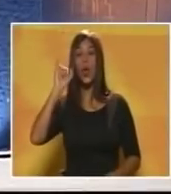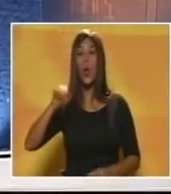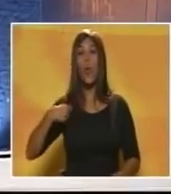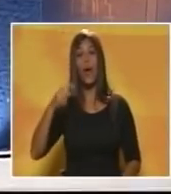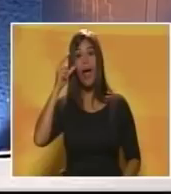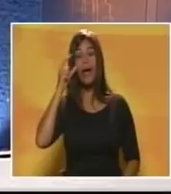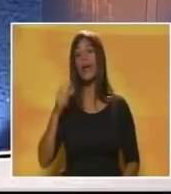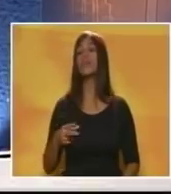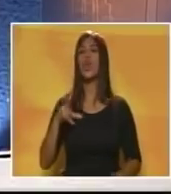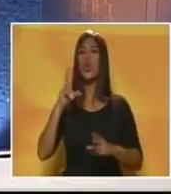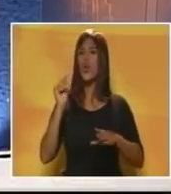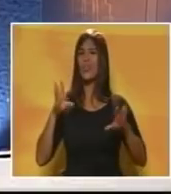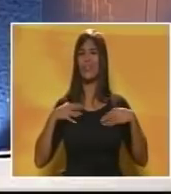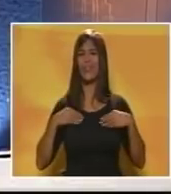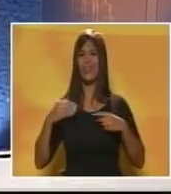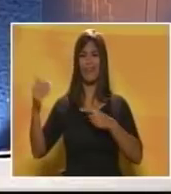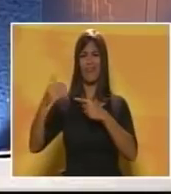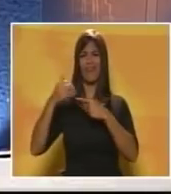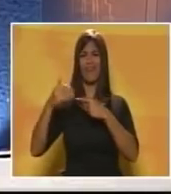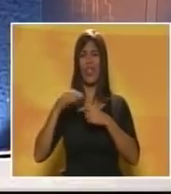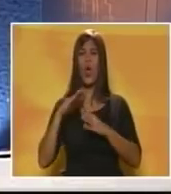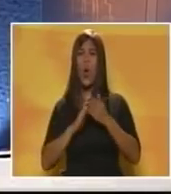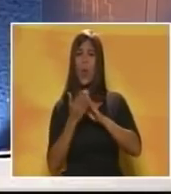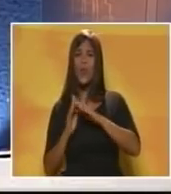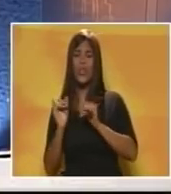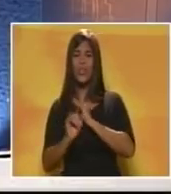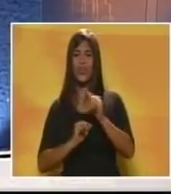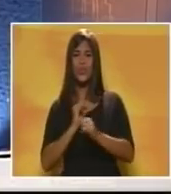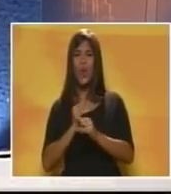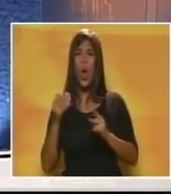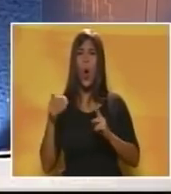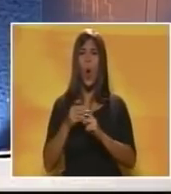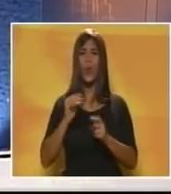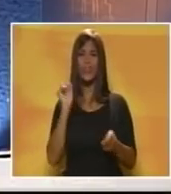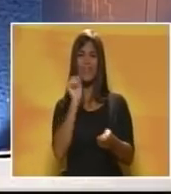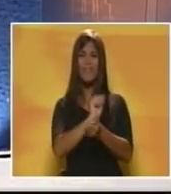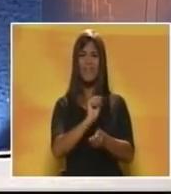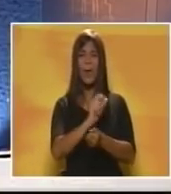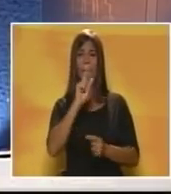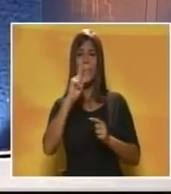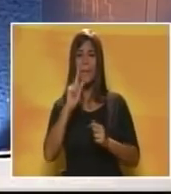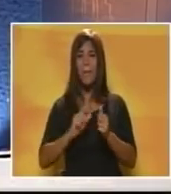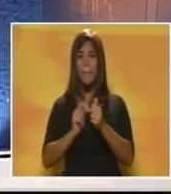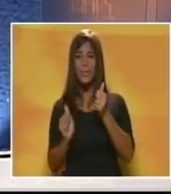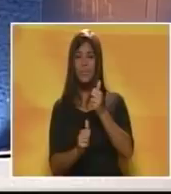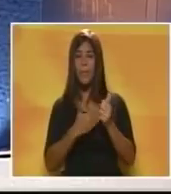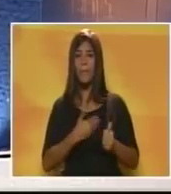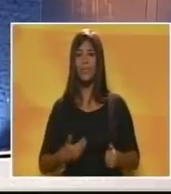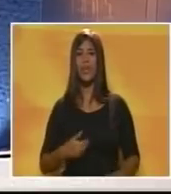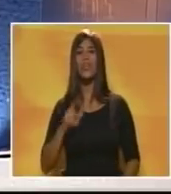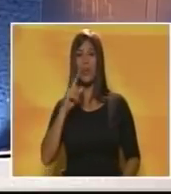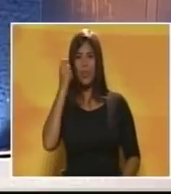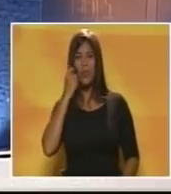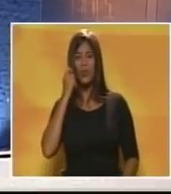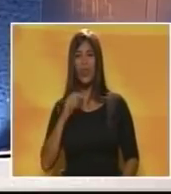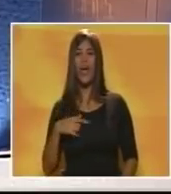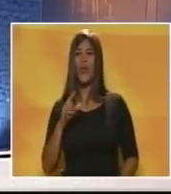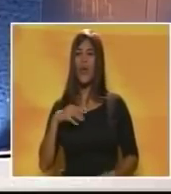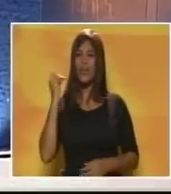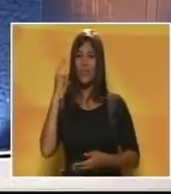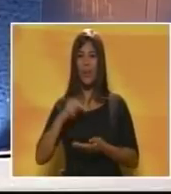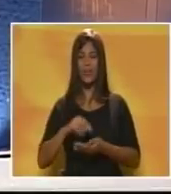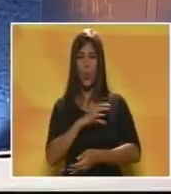Arreaza, rechazó los pronunciamientos de la comunidad internacional en contra de la detención del primer vicepresidente de la Asamblea Nacional, Edgar Zambrano, por